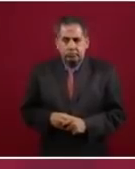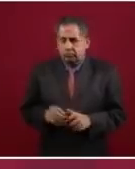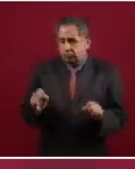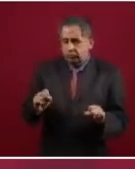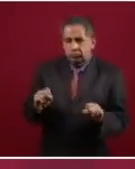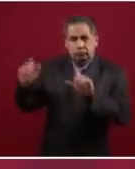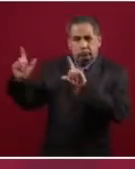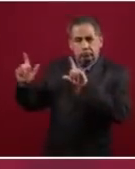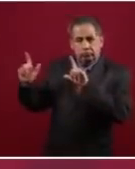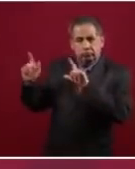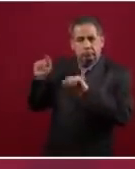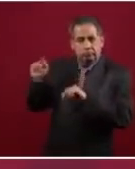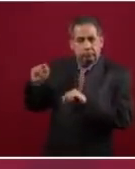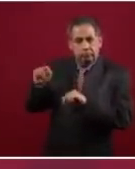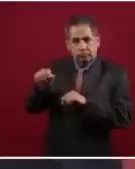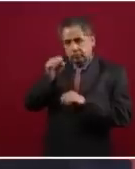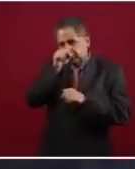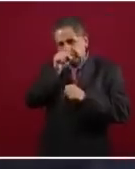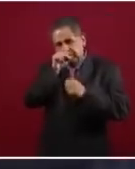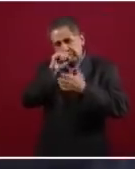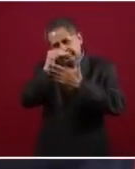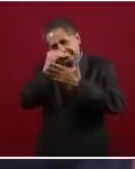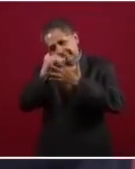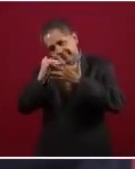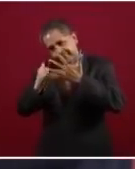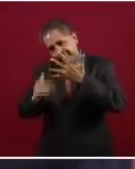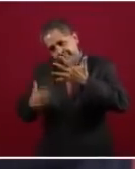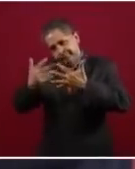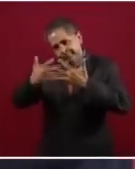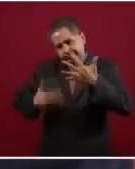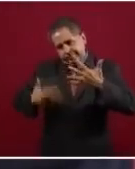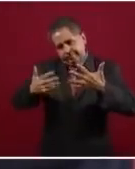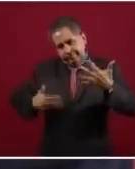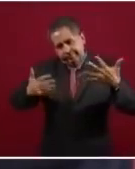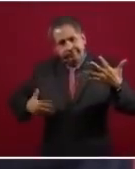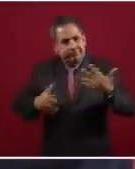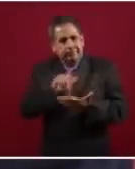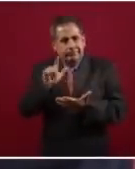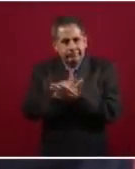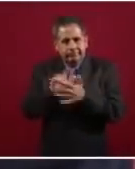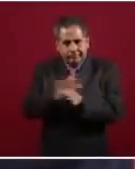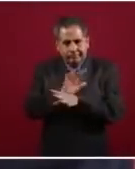exponer todas las reformas,